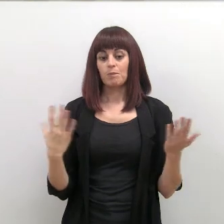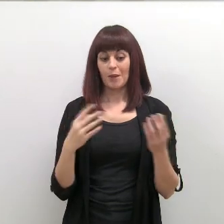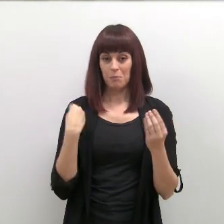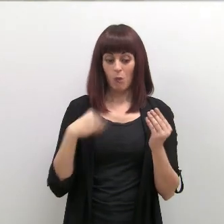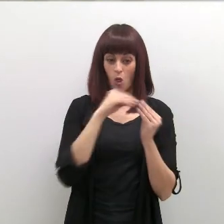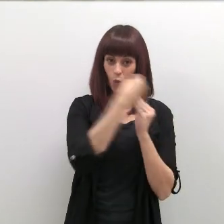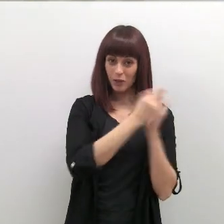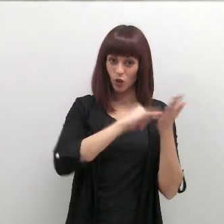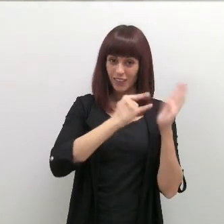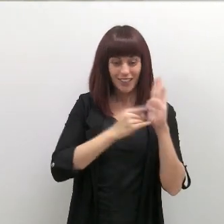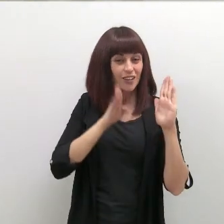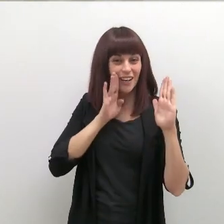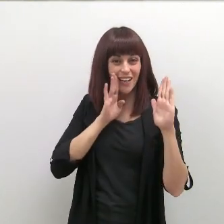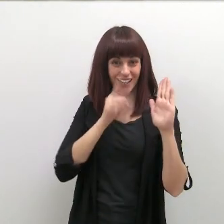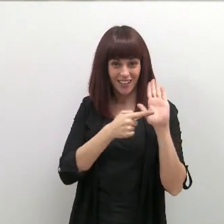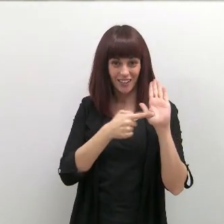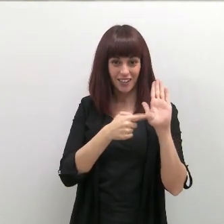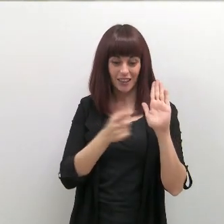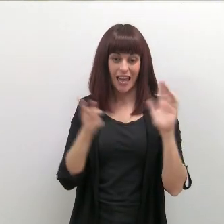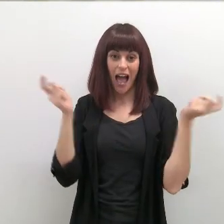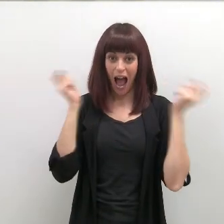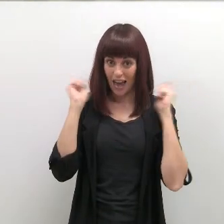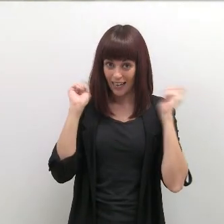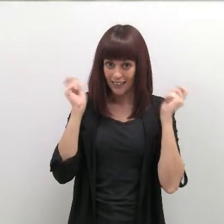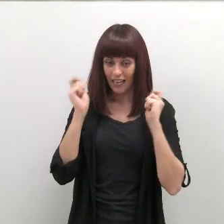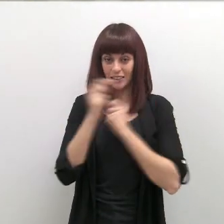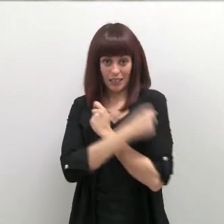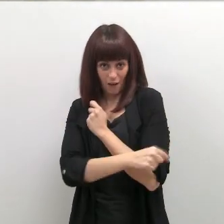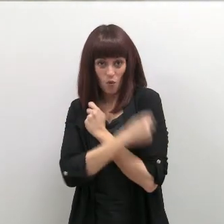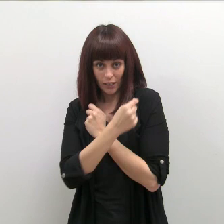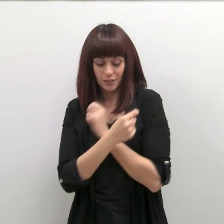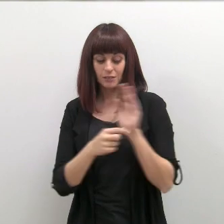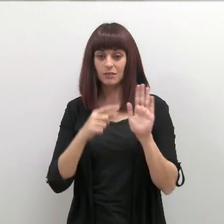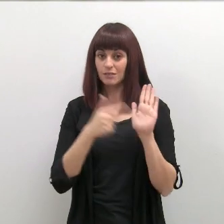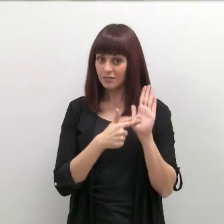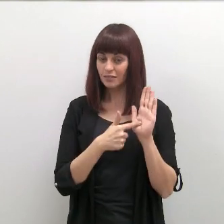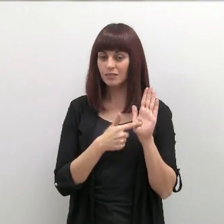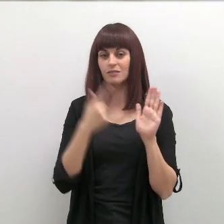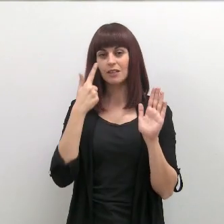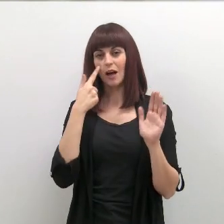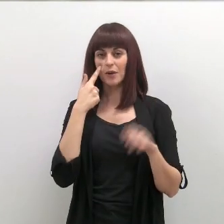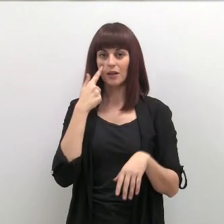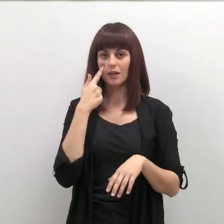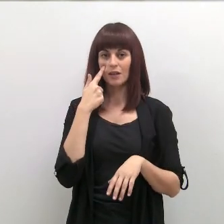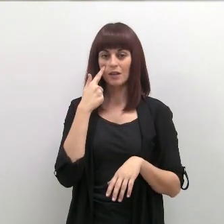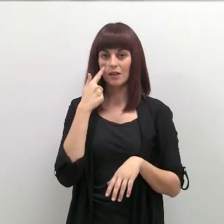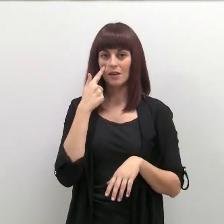documento técnico del que he hablado de la ponencia de alertas y la ponencia de vacunas se valora